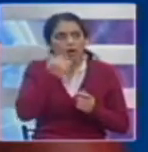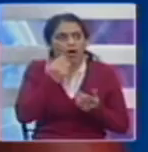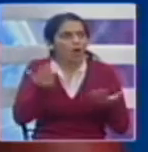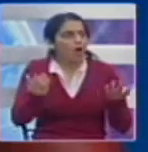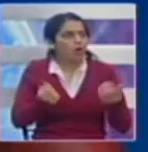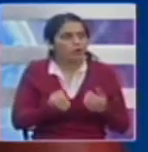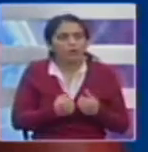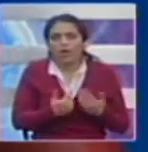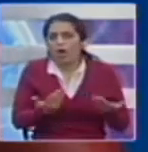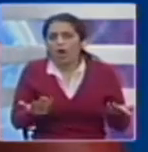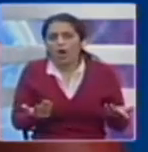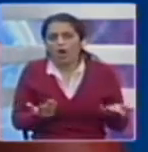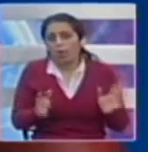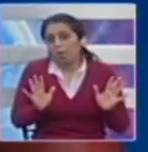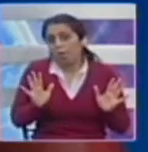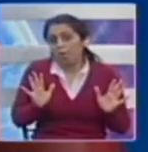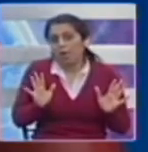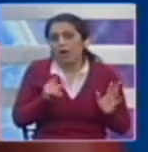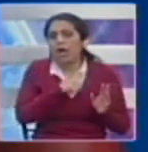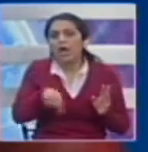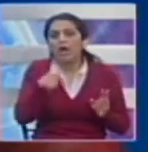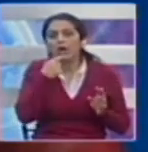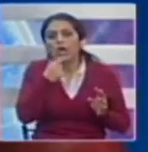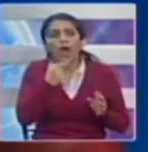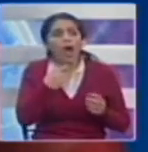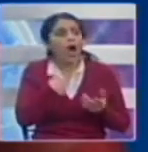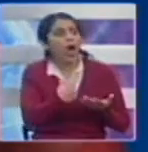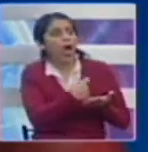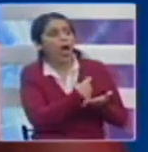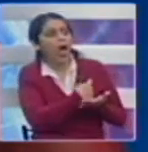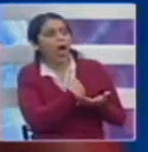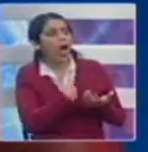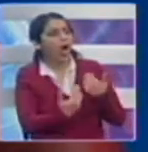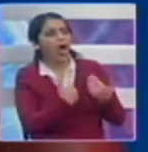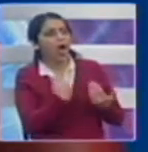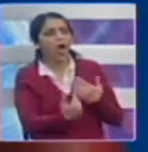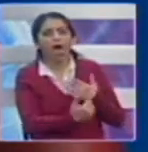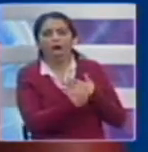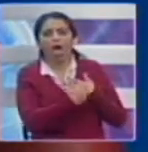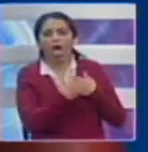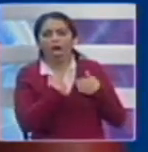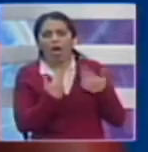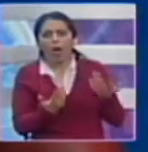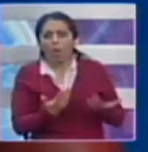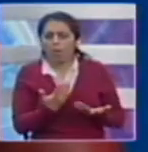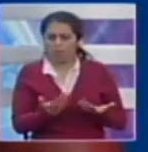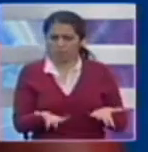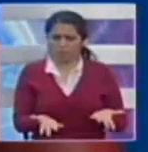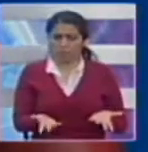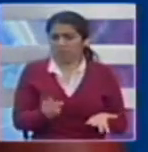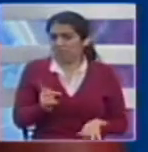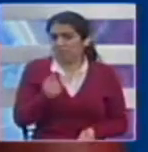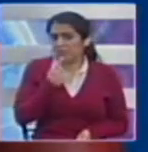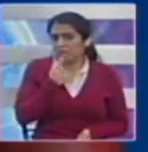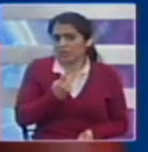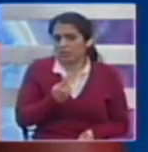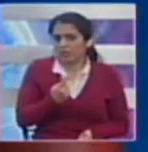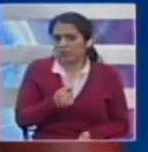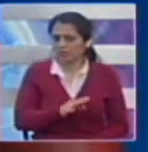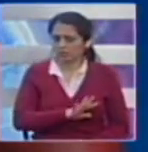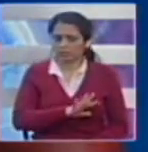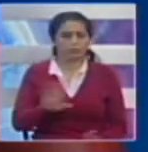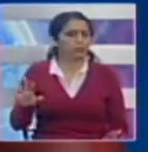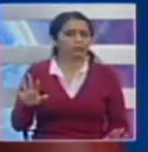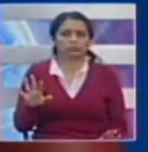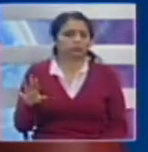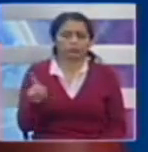es que de alguna manera se los está persiguiendo o ha habido un tipo de persecución contra los médicos, y eso no lo vamos a permitir,